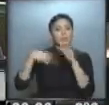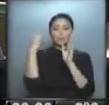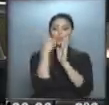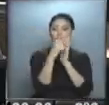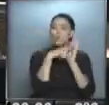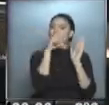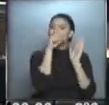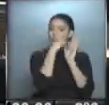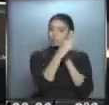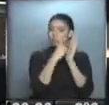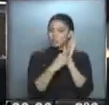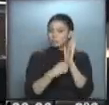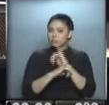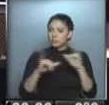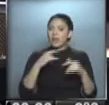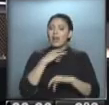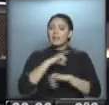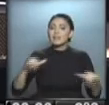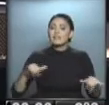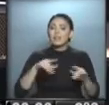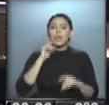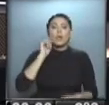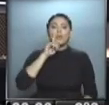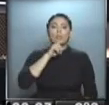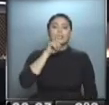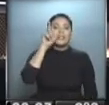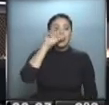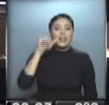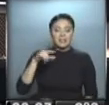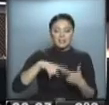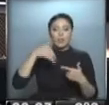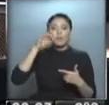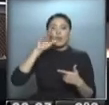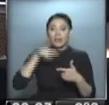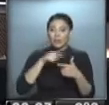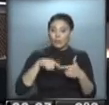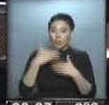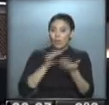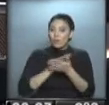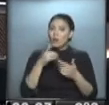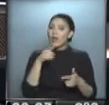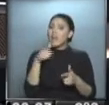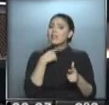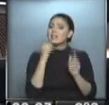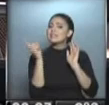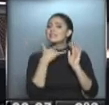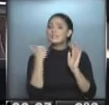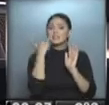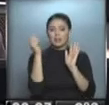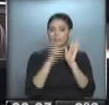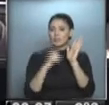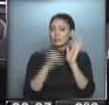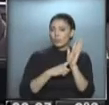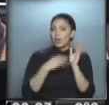Díaz da la formación del equipo involucrando a Teófilo Gutiérrez y a Rodrigo Mora como dándole una señal, claro está, a